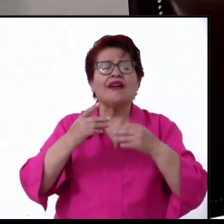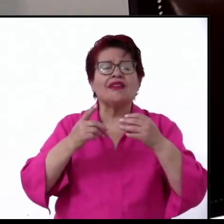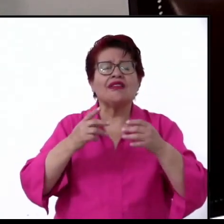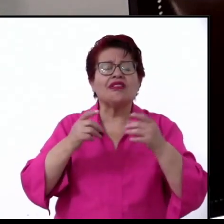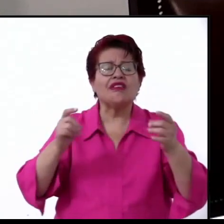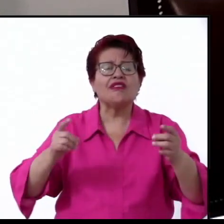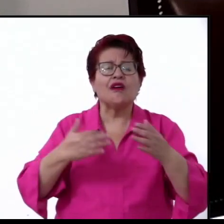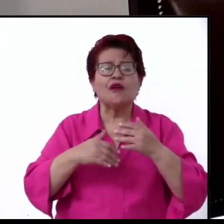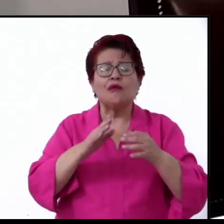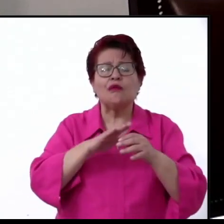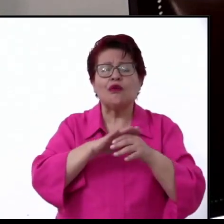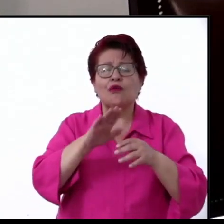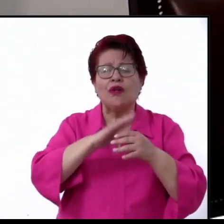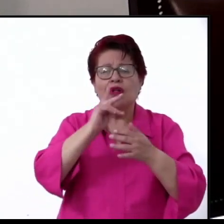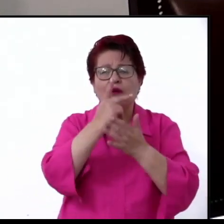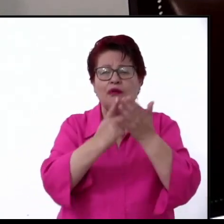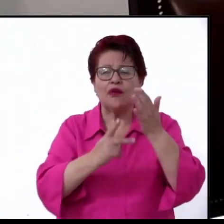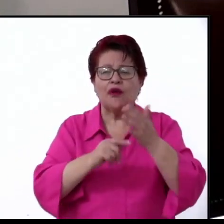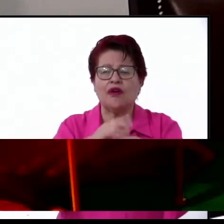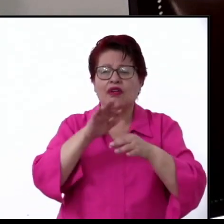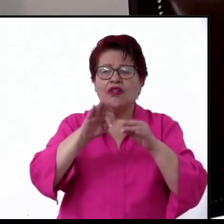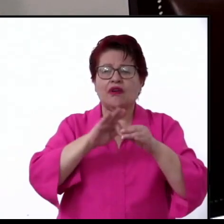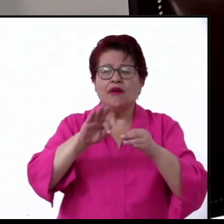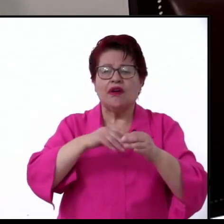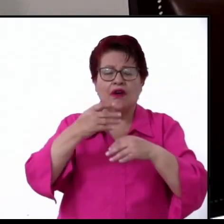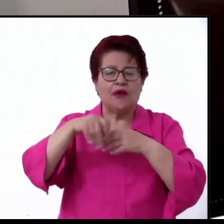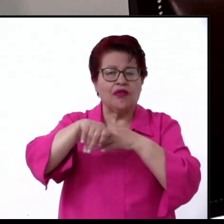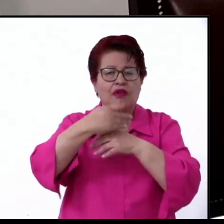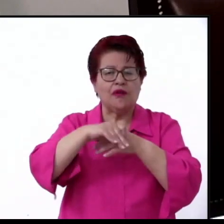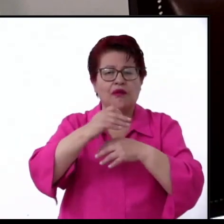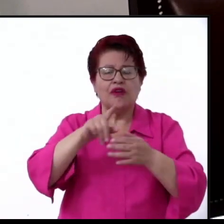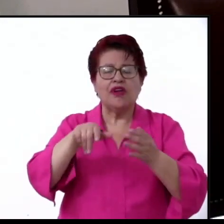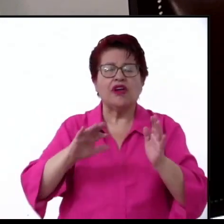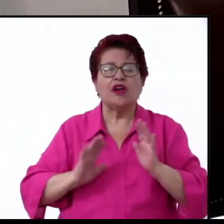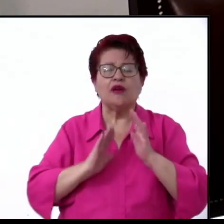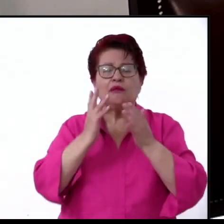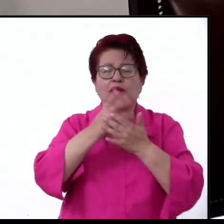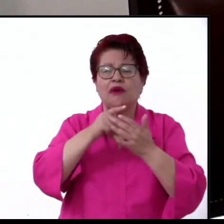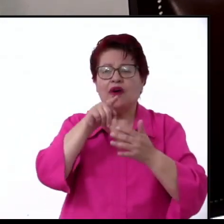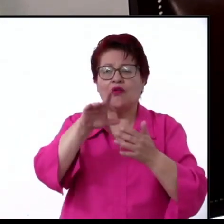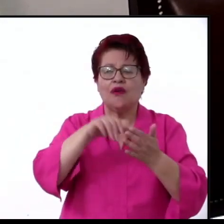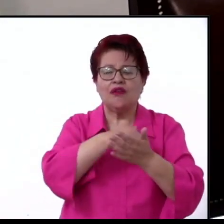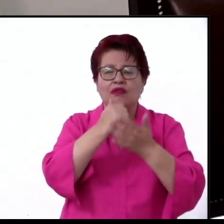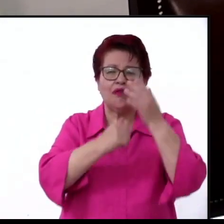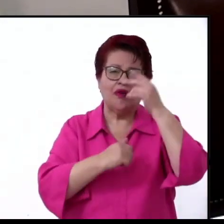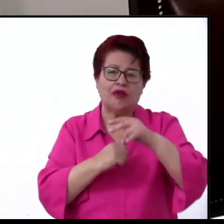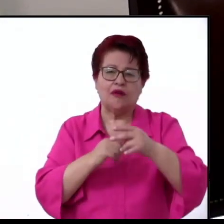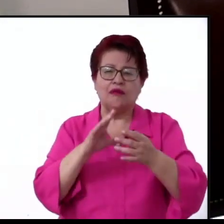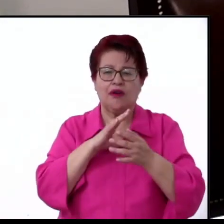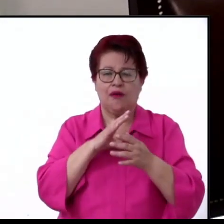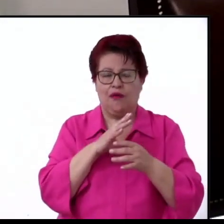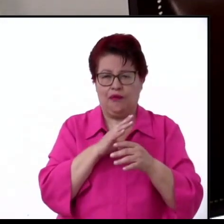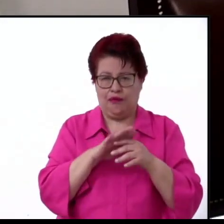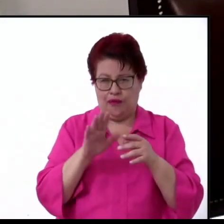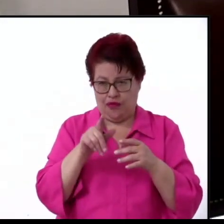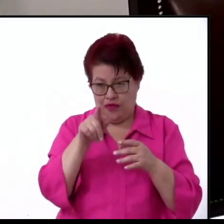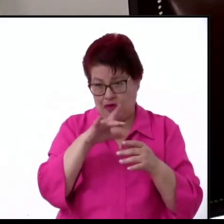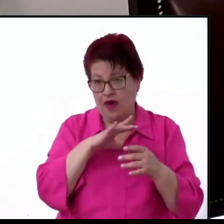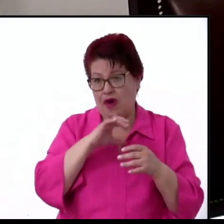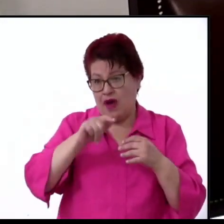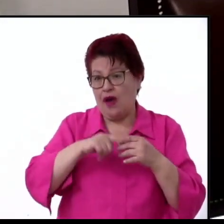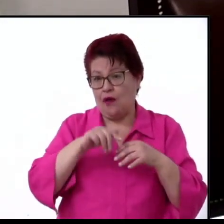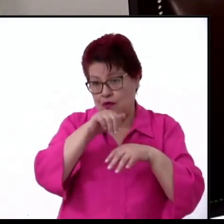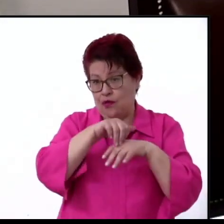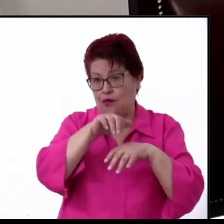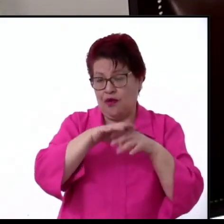desarrollado mediante su programa de trabajo temporal y qué impacto han tenido en la Ciudad de México. Si tienen algún